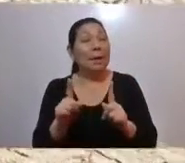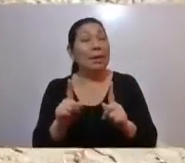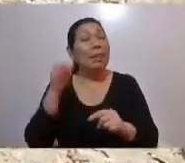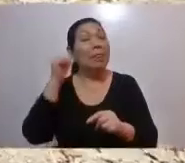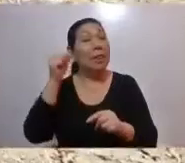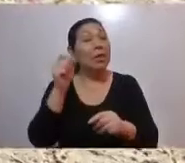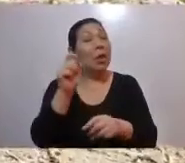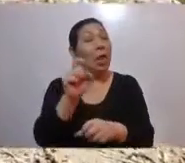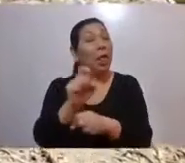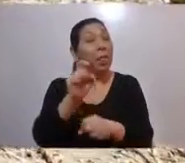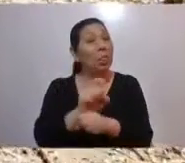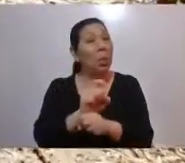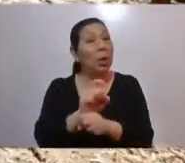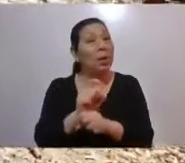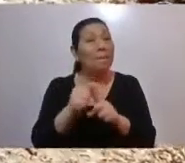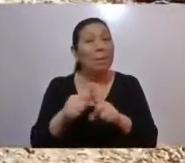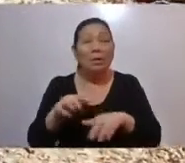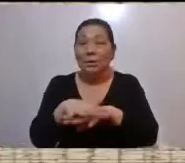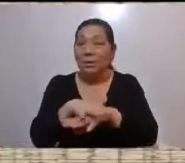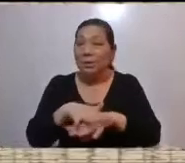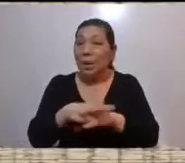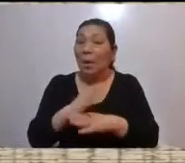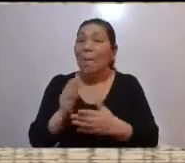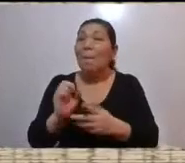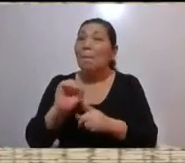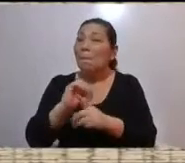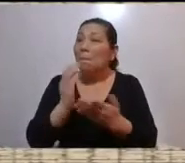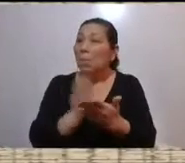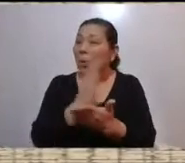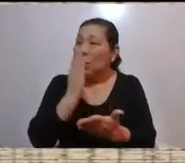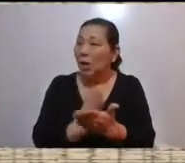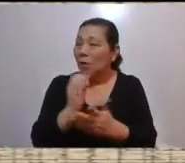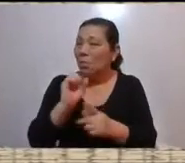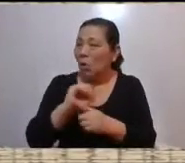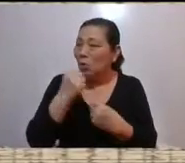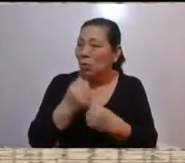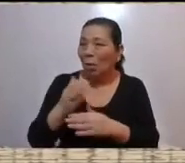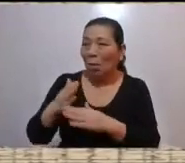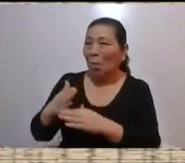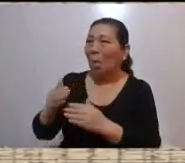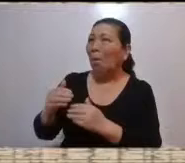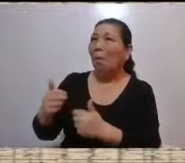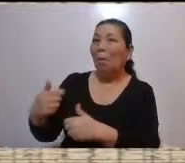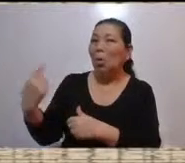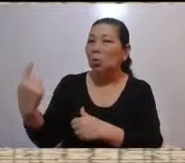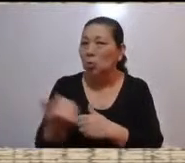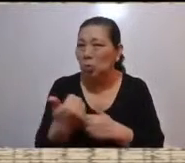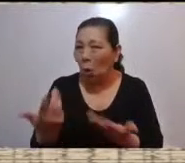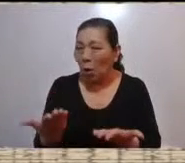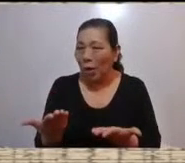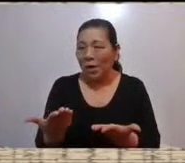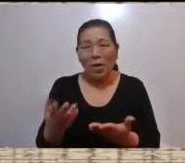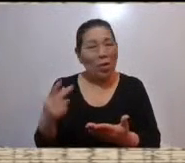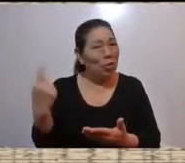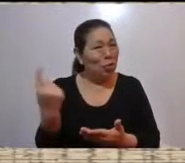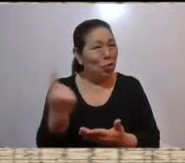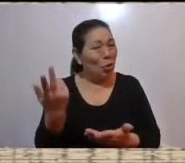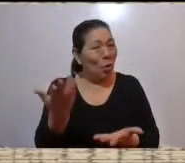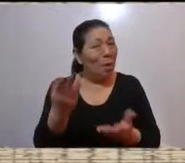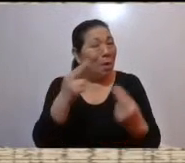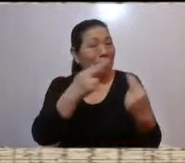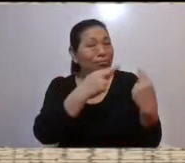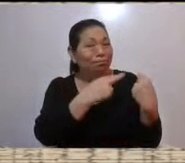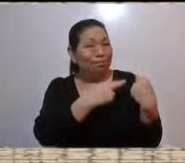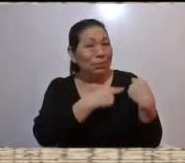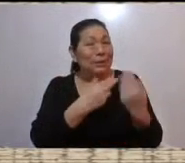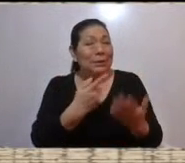la disponibilidad del derecho a la educación. Se trata de un problema social, no es aislado, cuya solución no